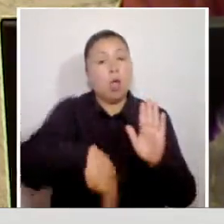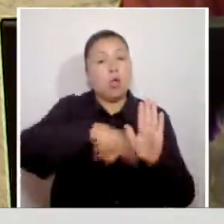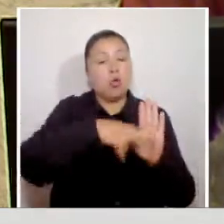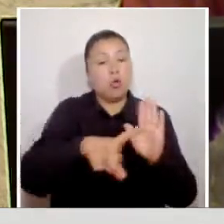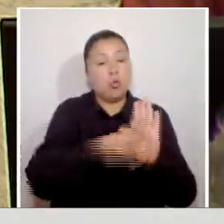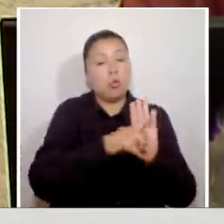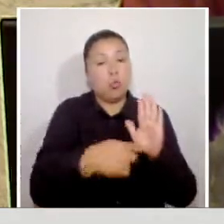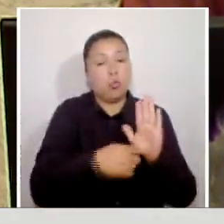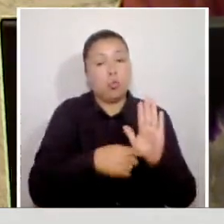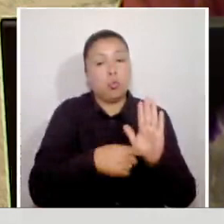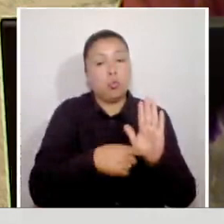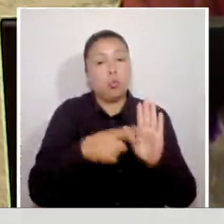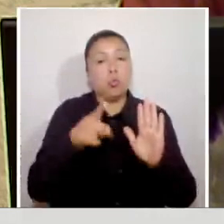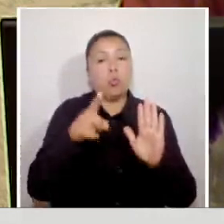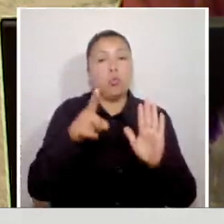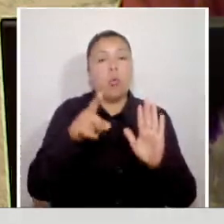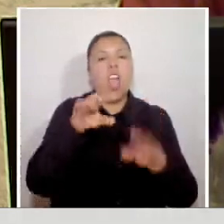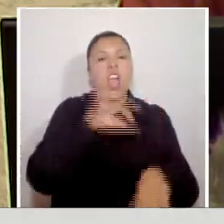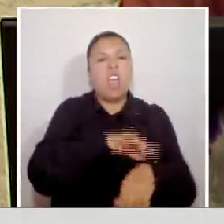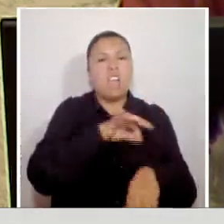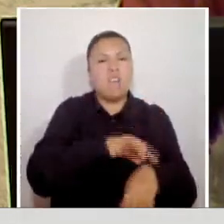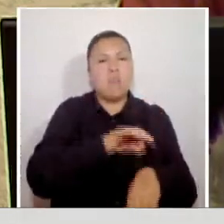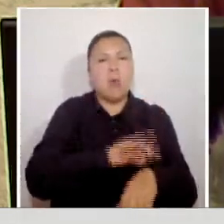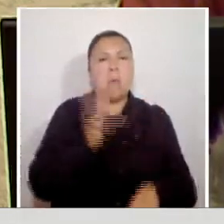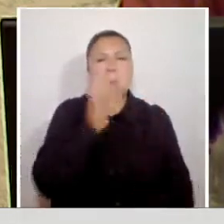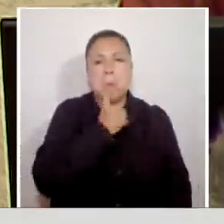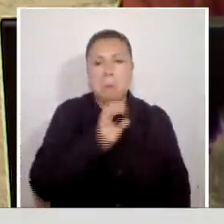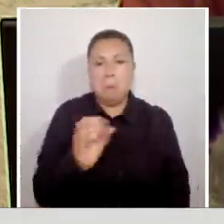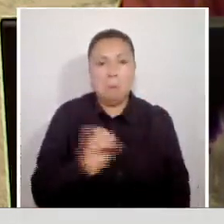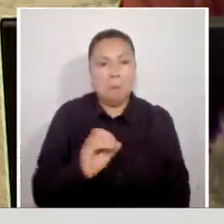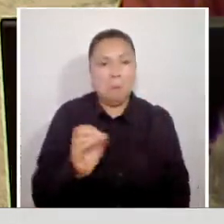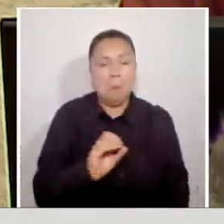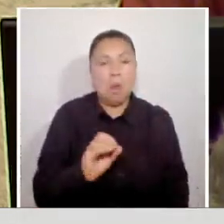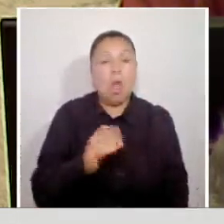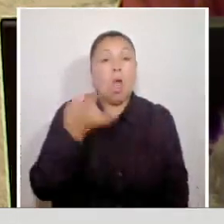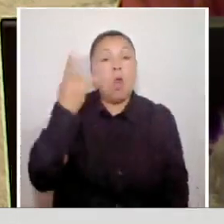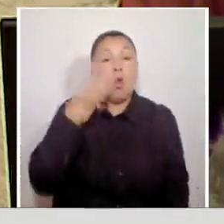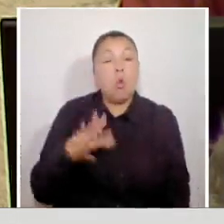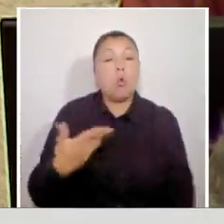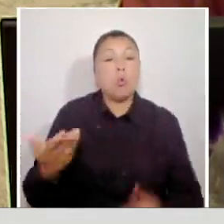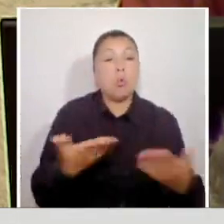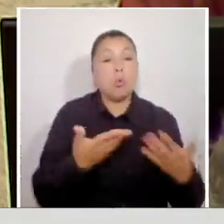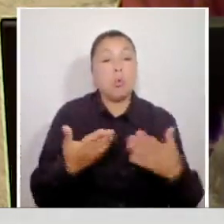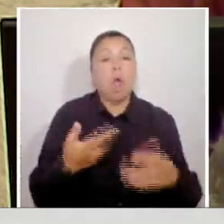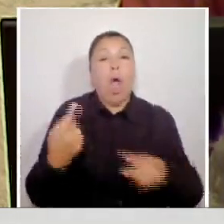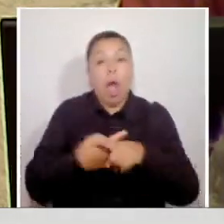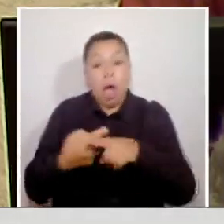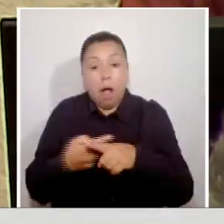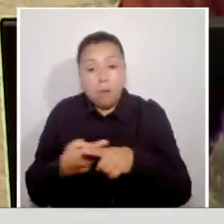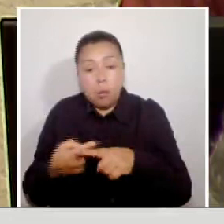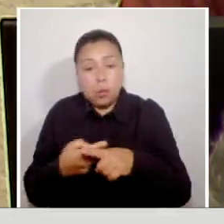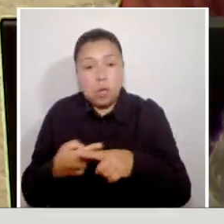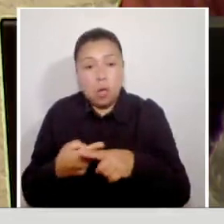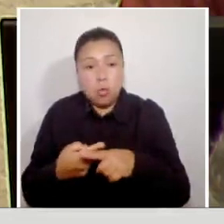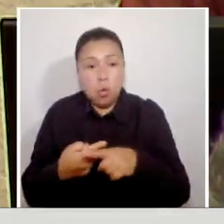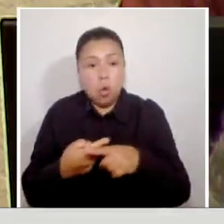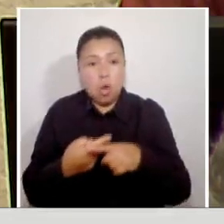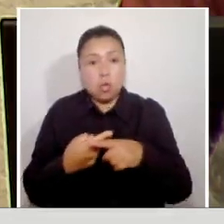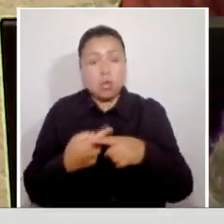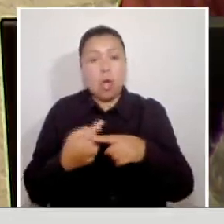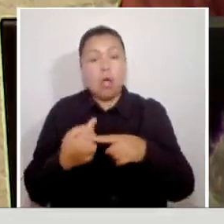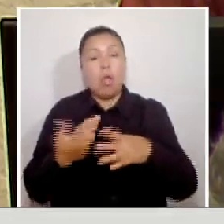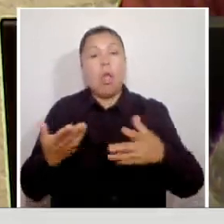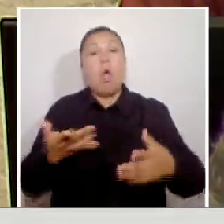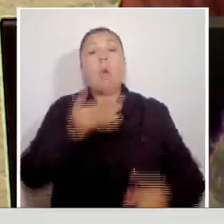síndrome que no existe y a los únicos que les va a servir es a los abusadores porque